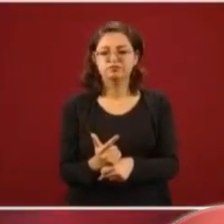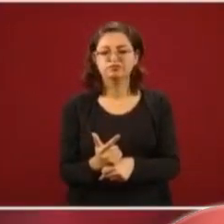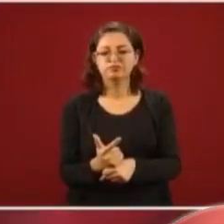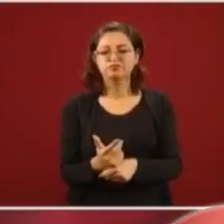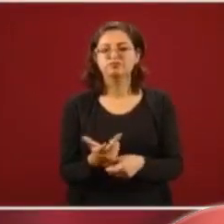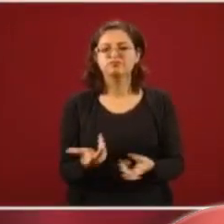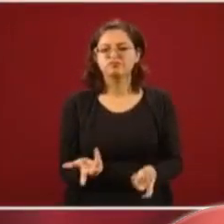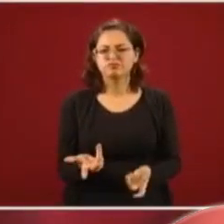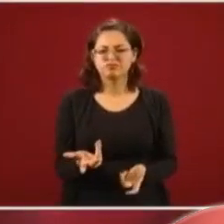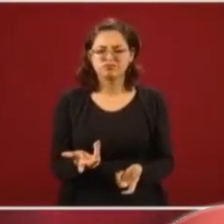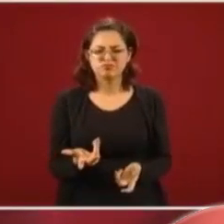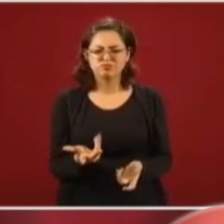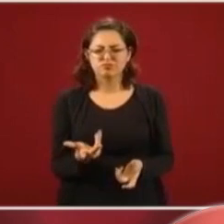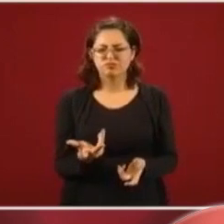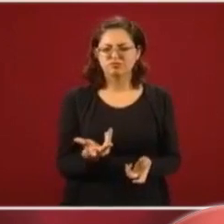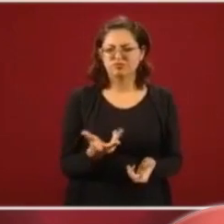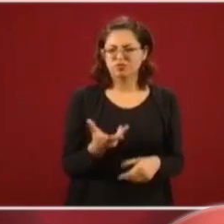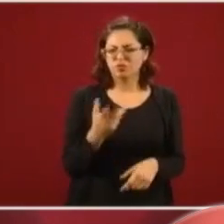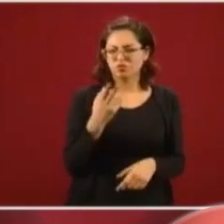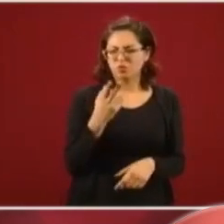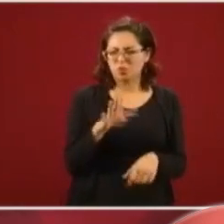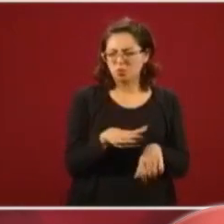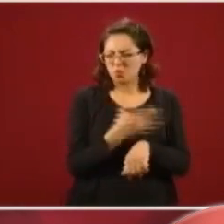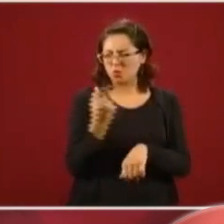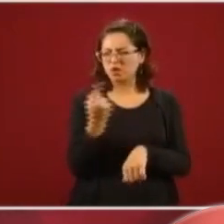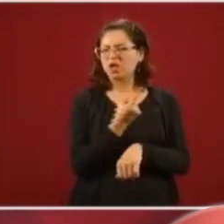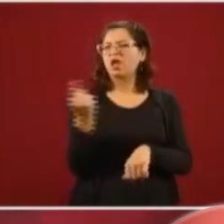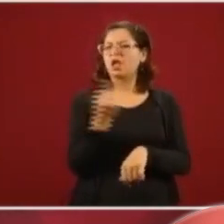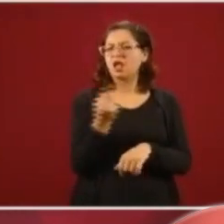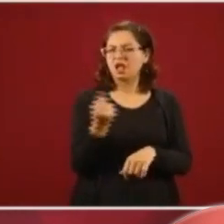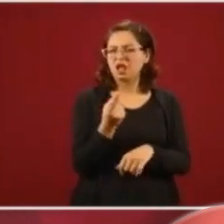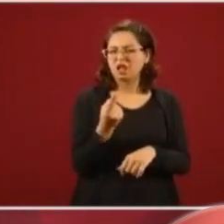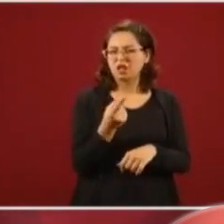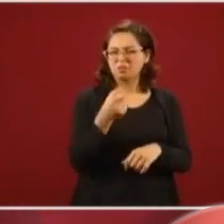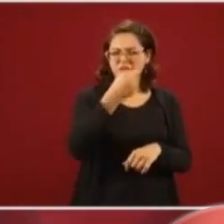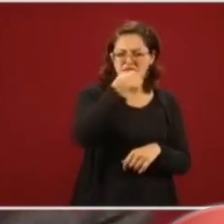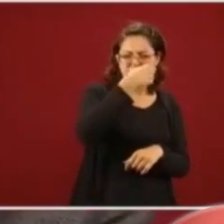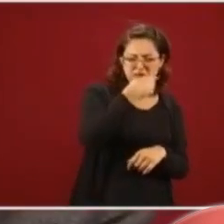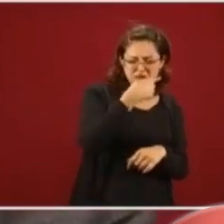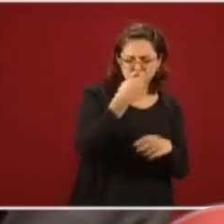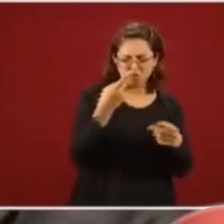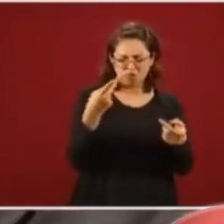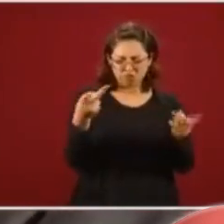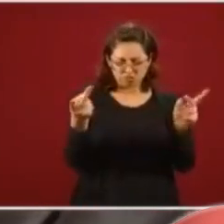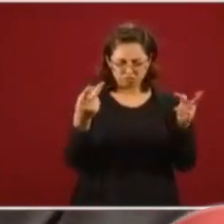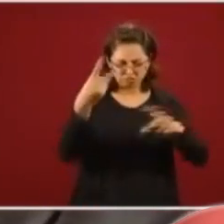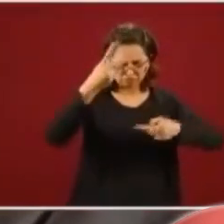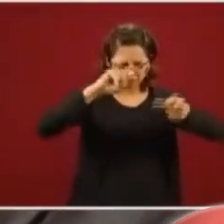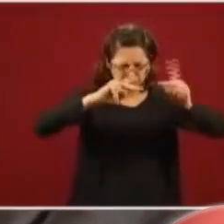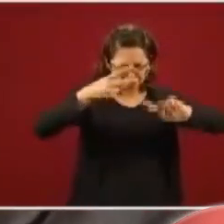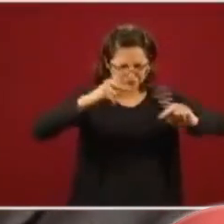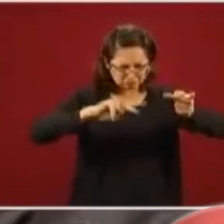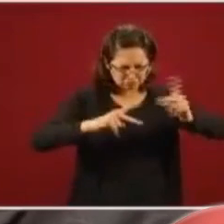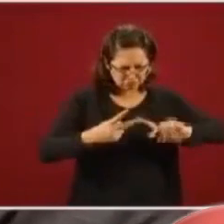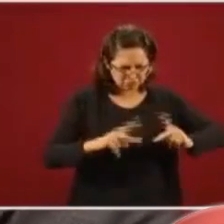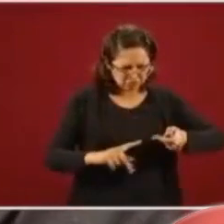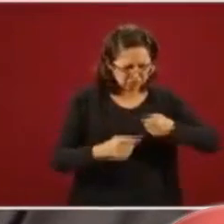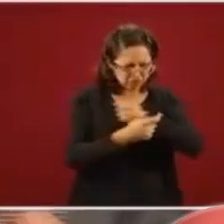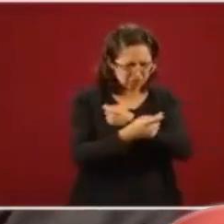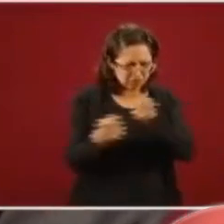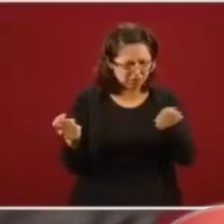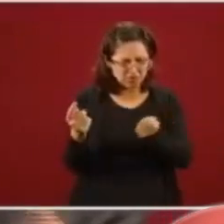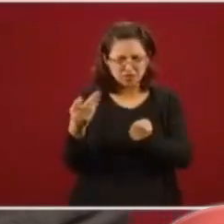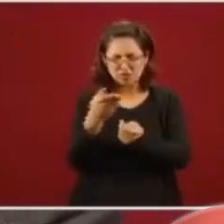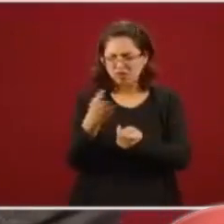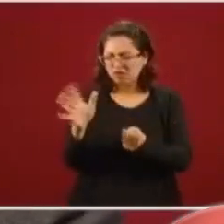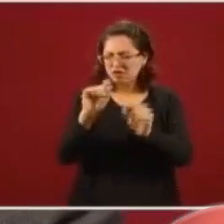acto casual, el uso o el mal uso de estas combinaciones de tratamiento. Empezamos a ver patrones de distribución